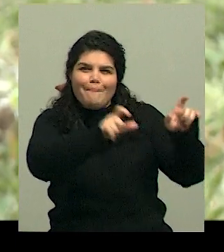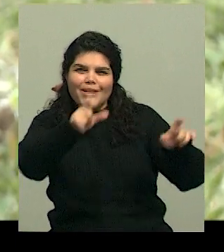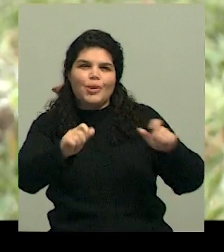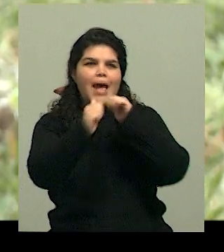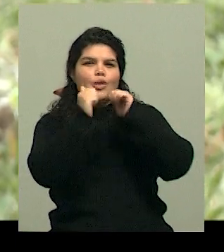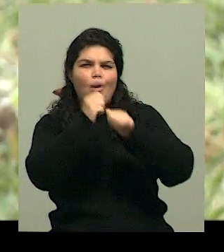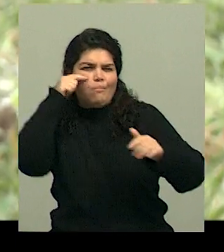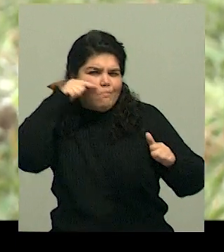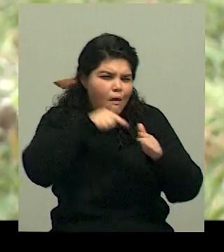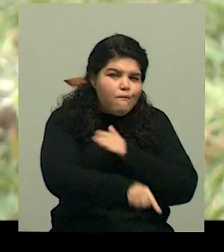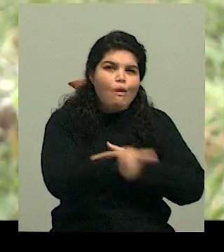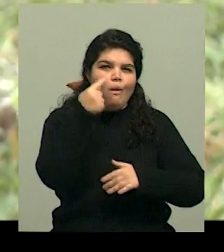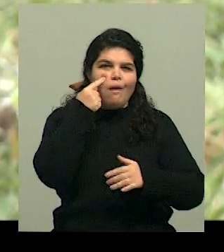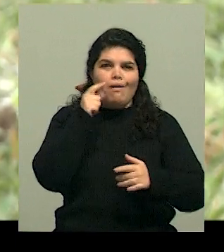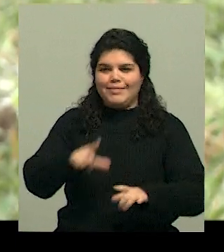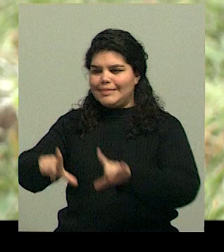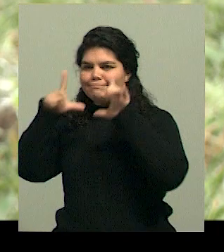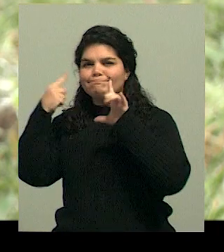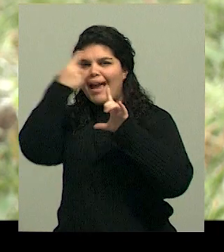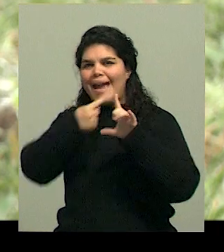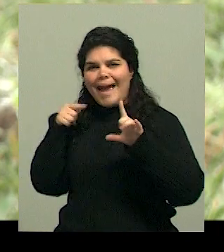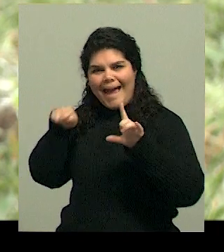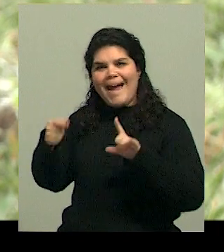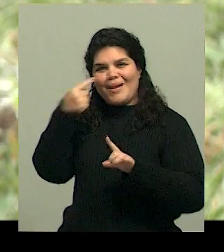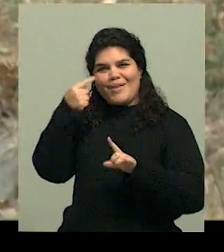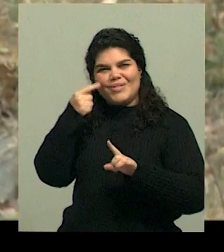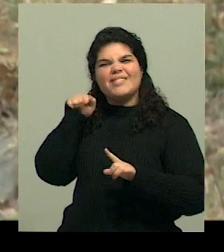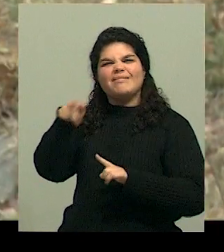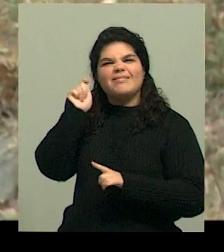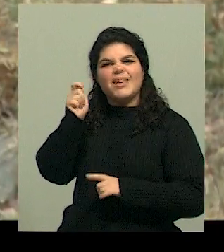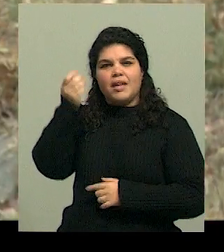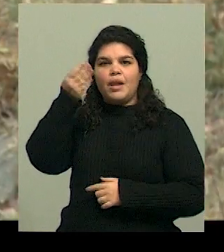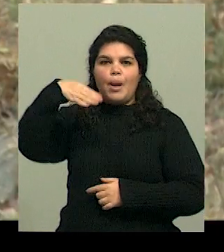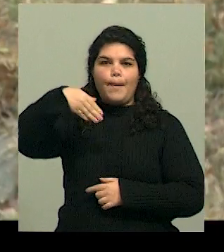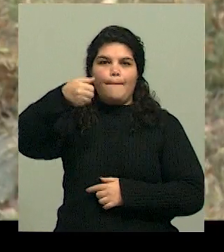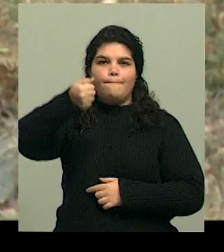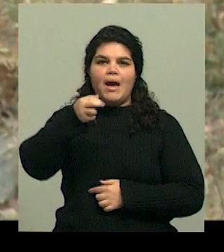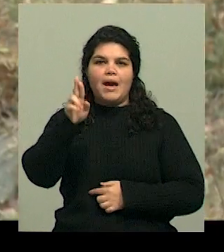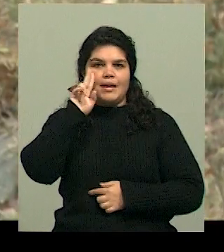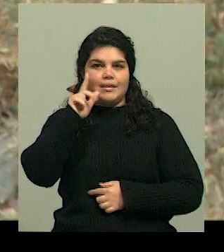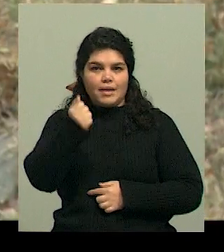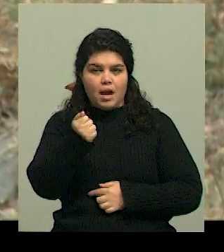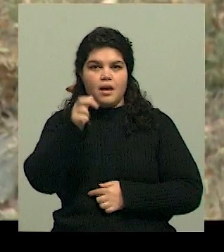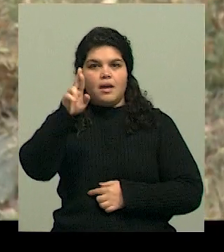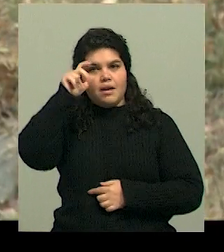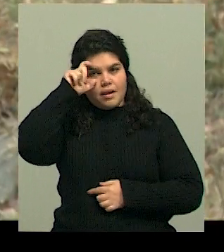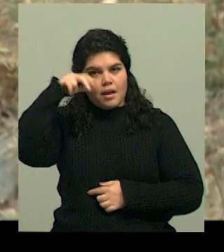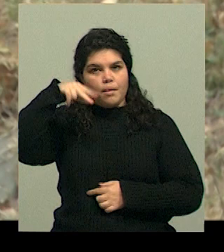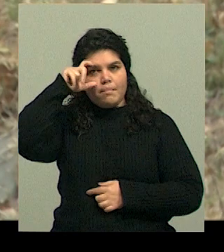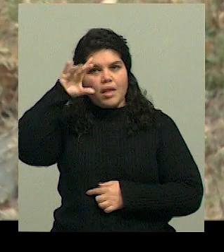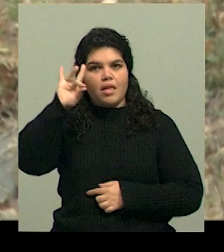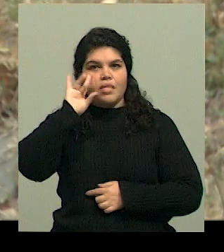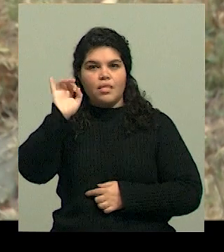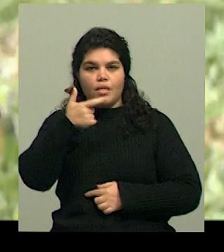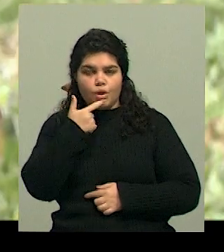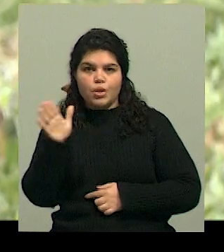saben historia, como vos, que es María Remedios del Valle, ¿sí? Es la tercera mujer que entra en los